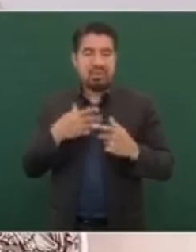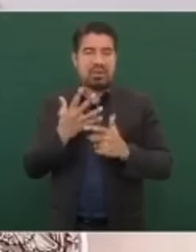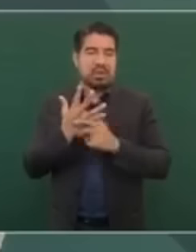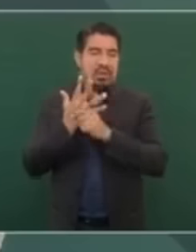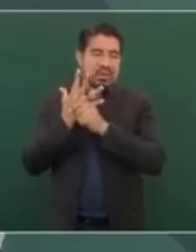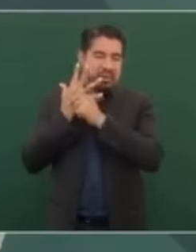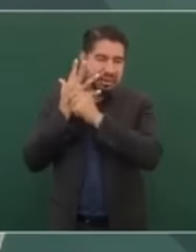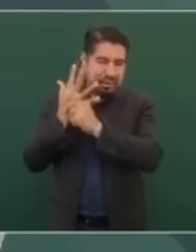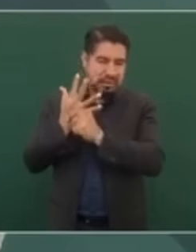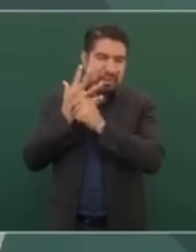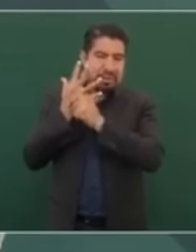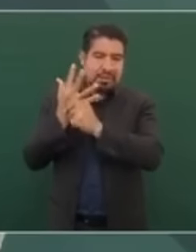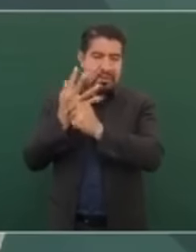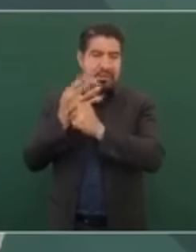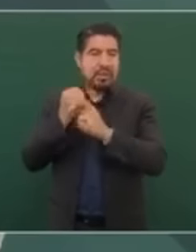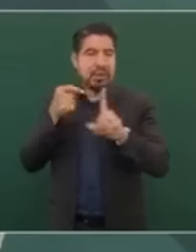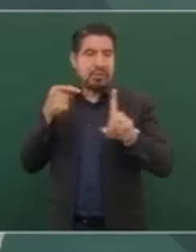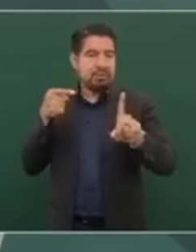se